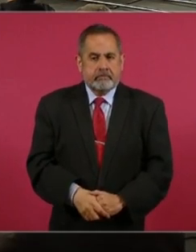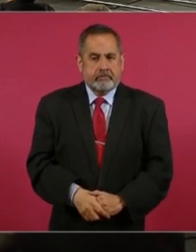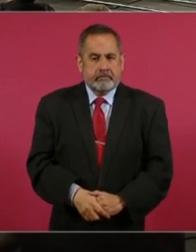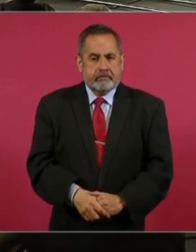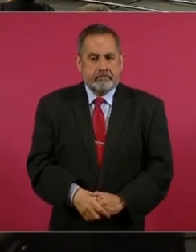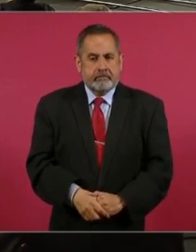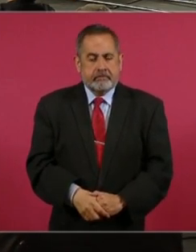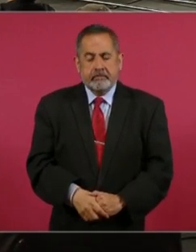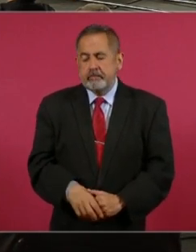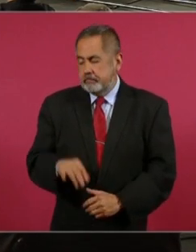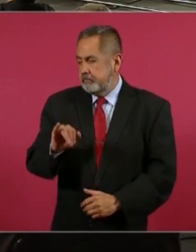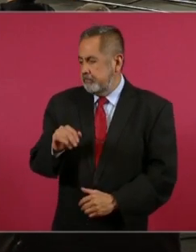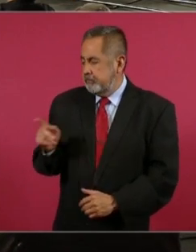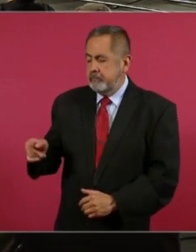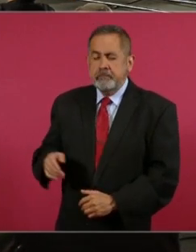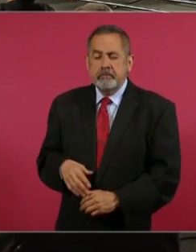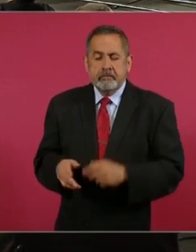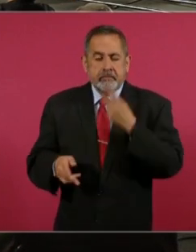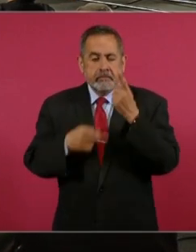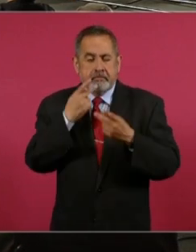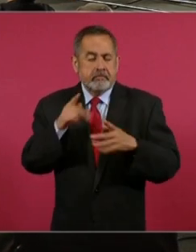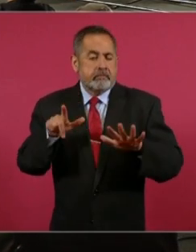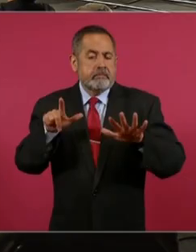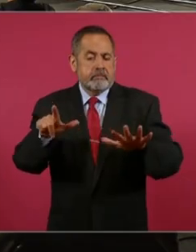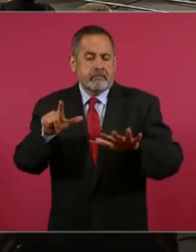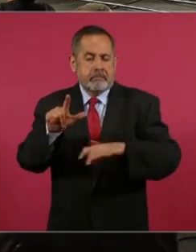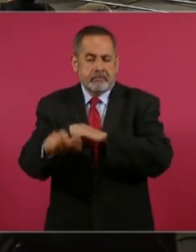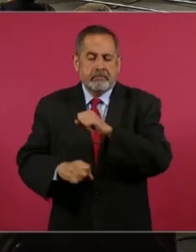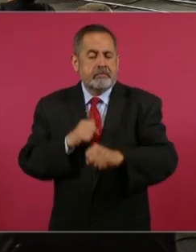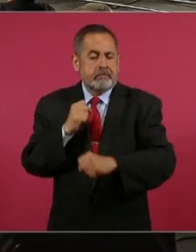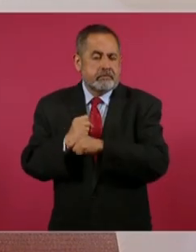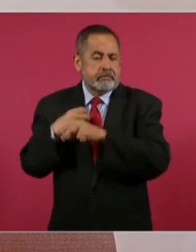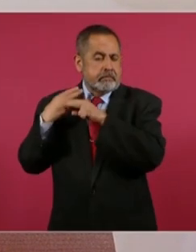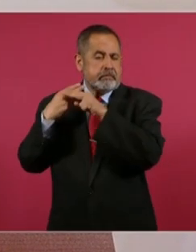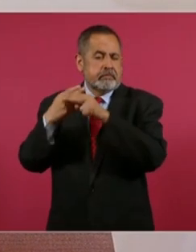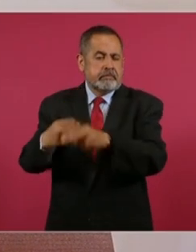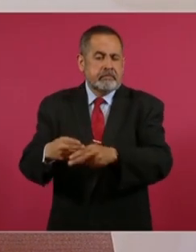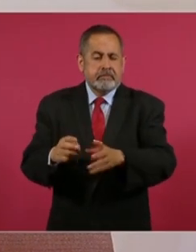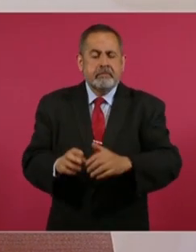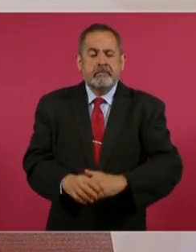Sí, pero es que habló de 17 años.